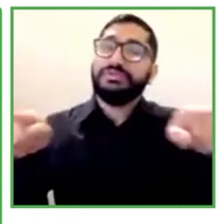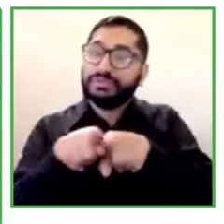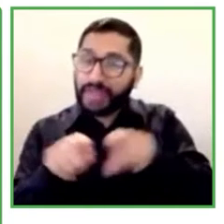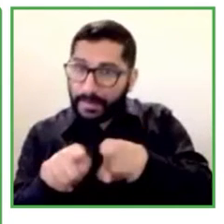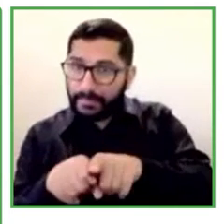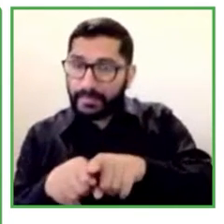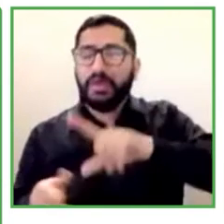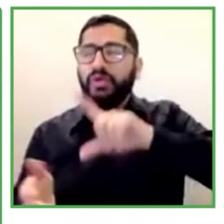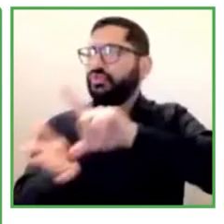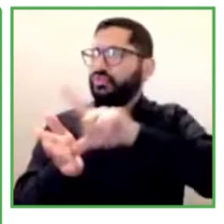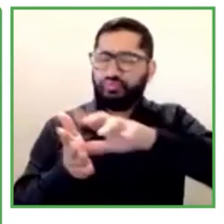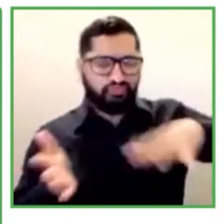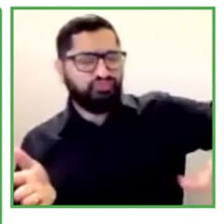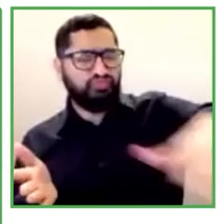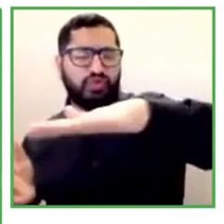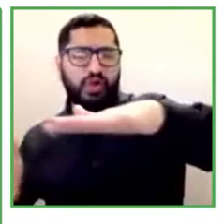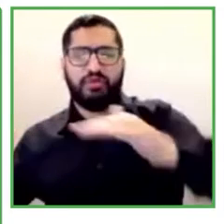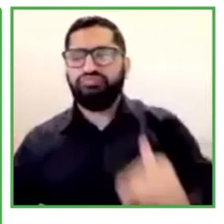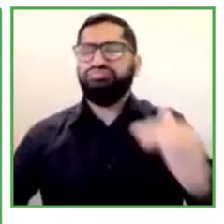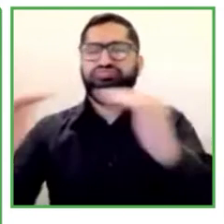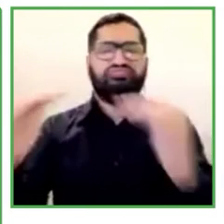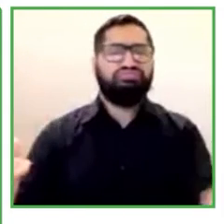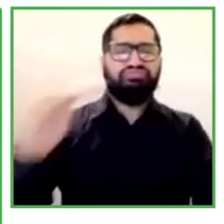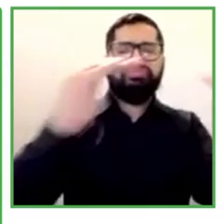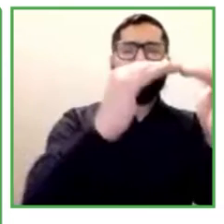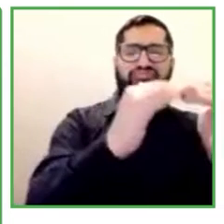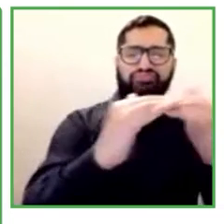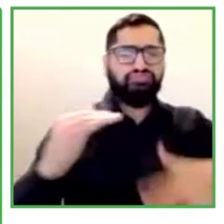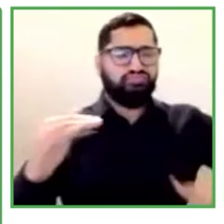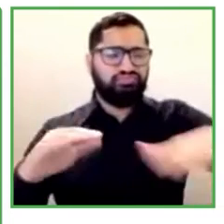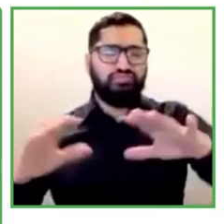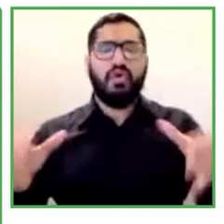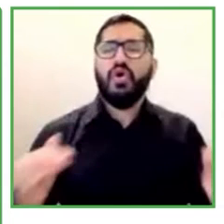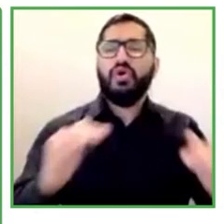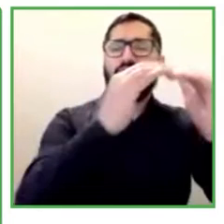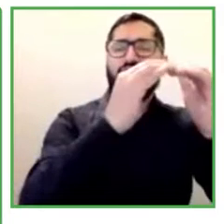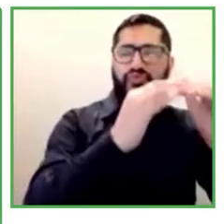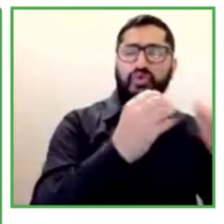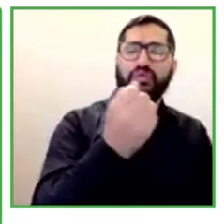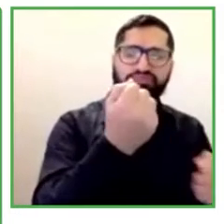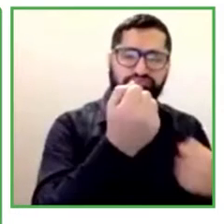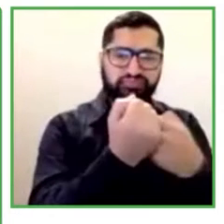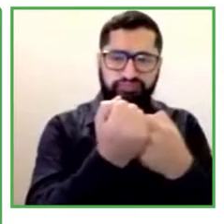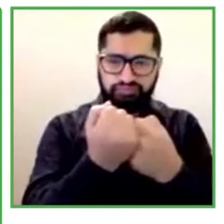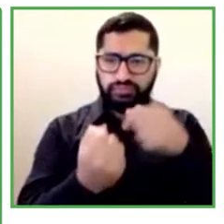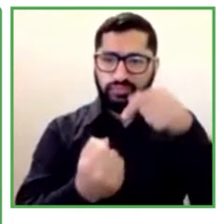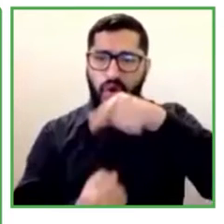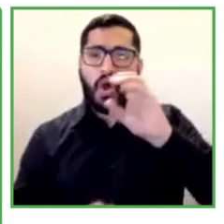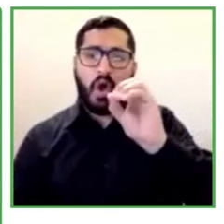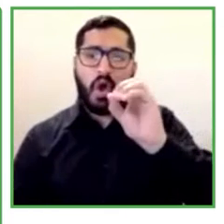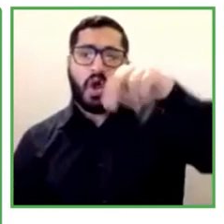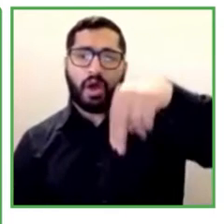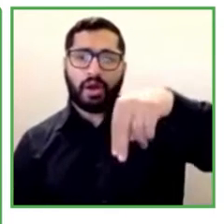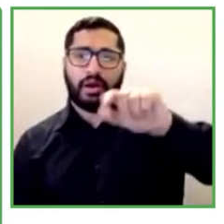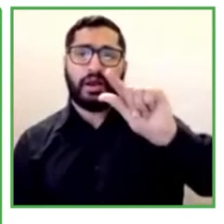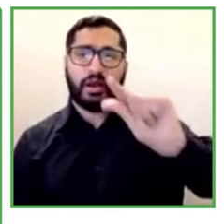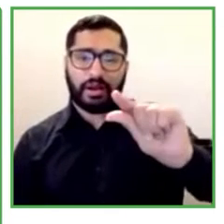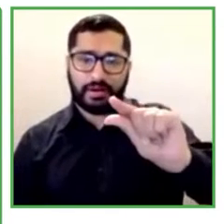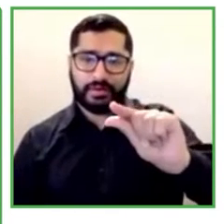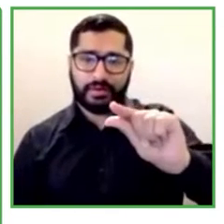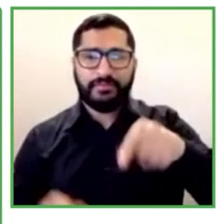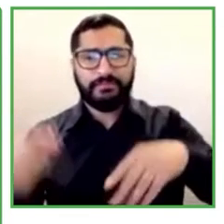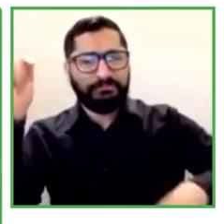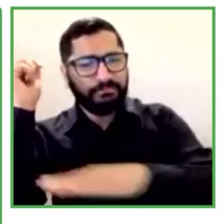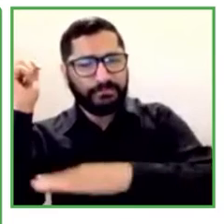Como fundación estamos apoyando a ONGs basadas en derechos humanos que están trabajando en derechos